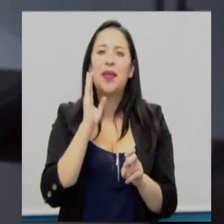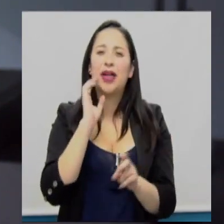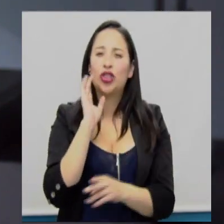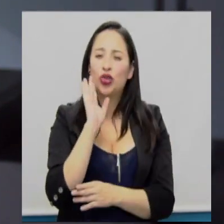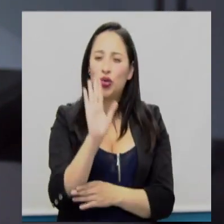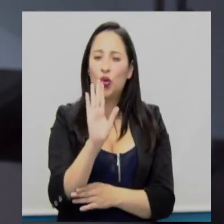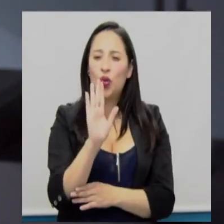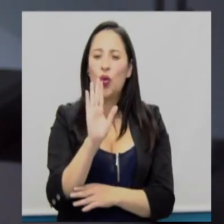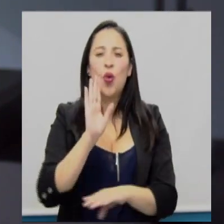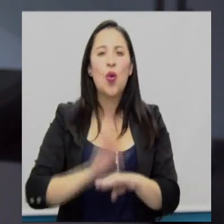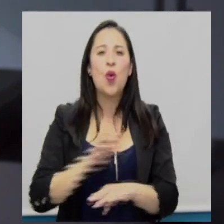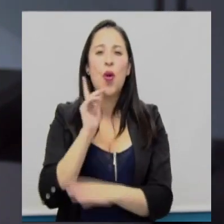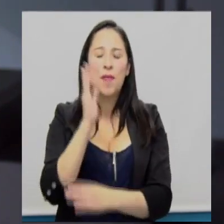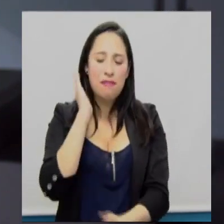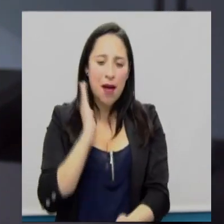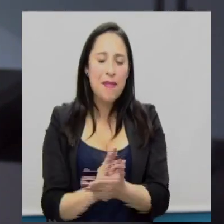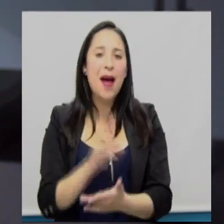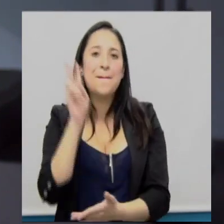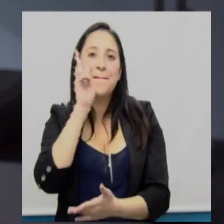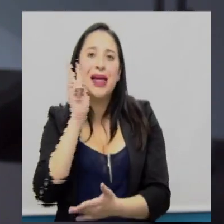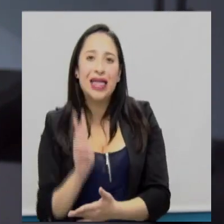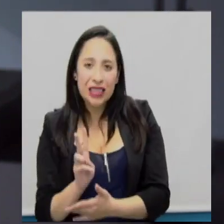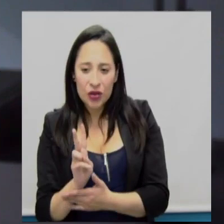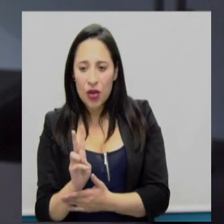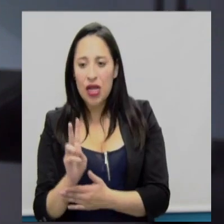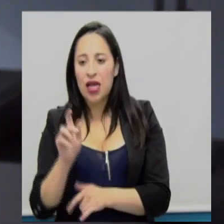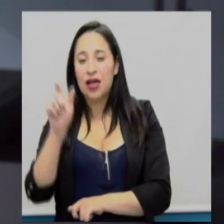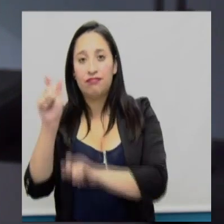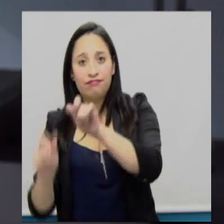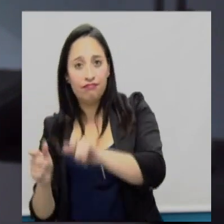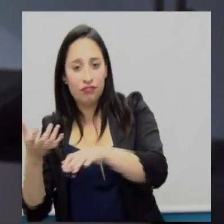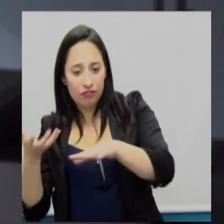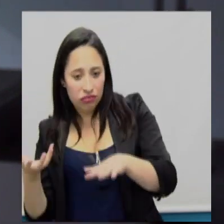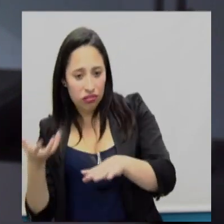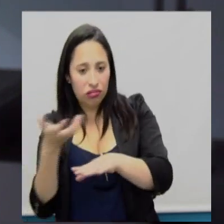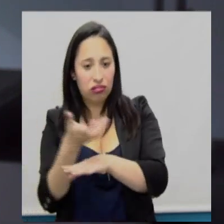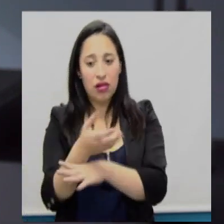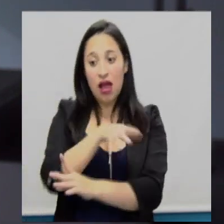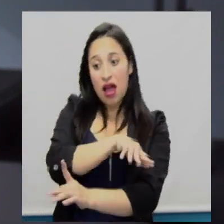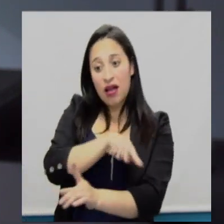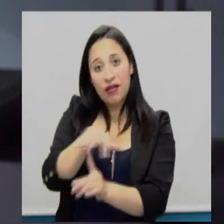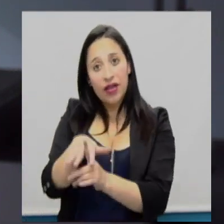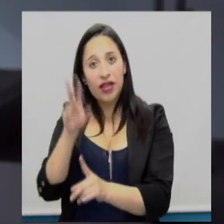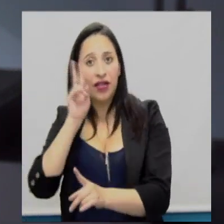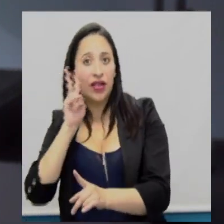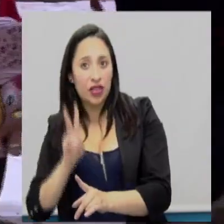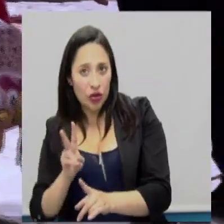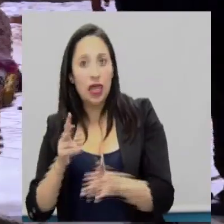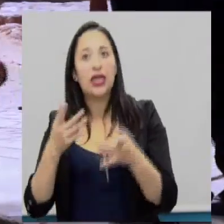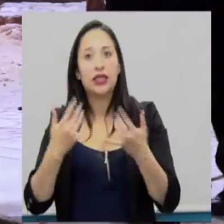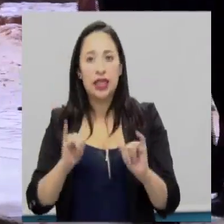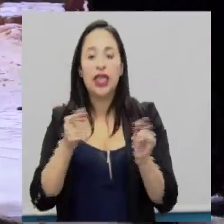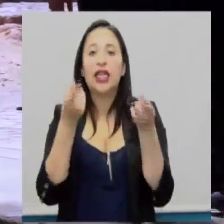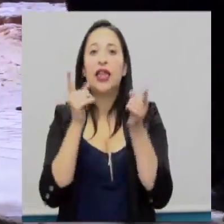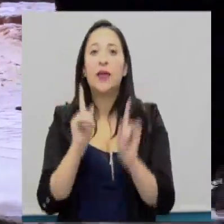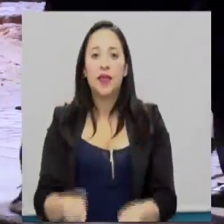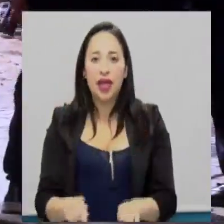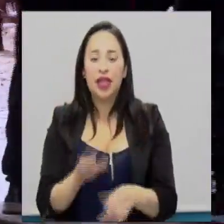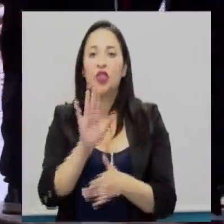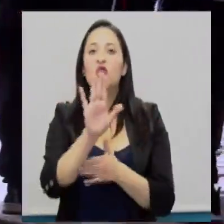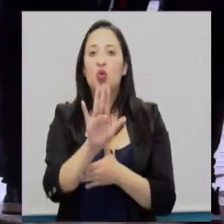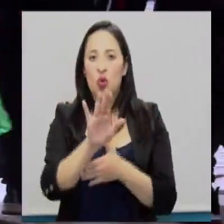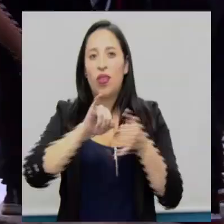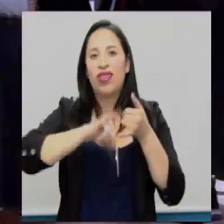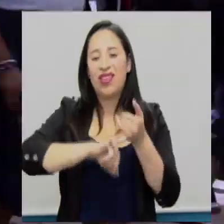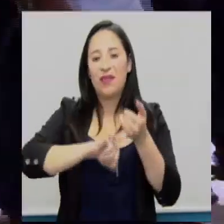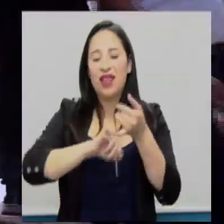crisis fronteriza, que no solamente afecta a los habitantes de Venezuela, sino por la dependencia económica